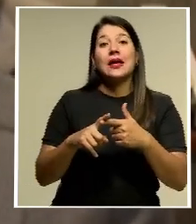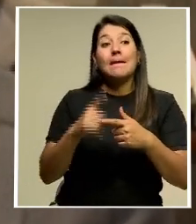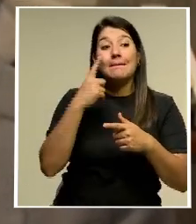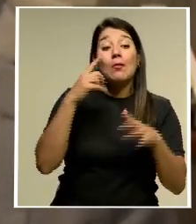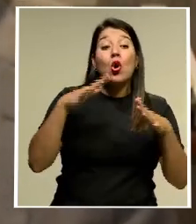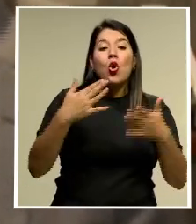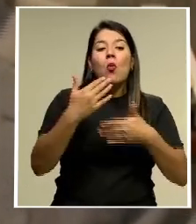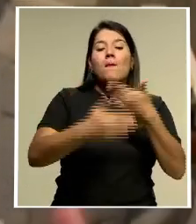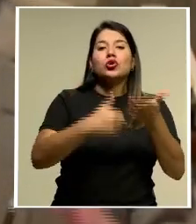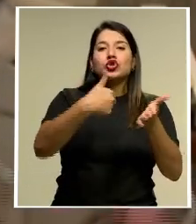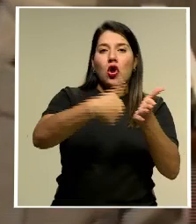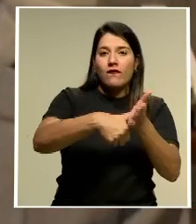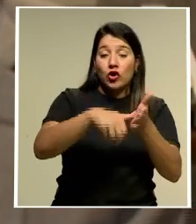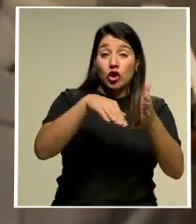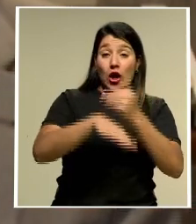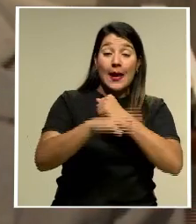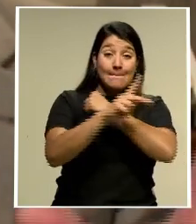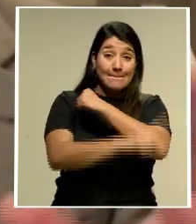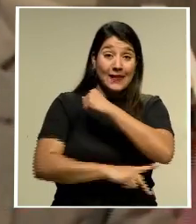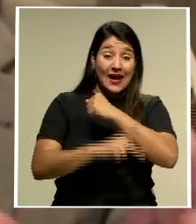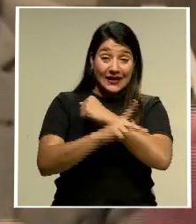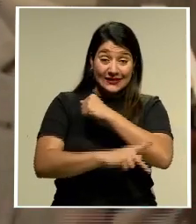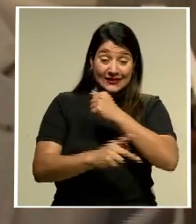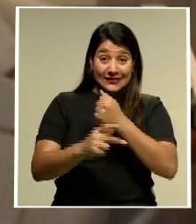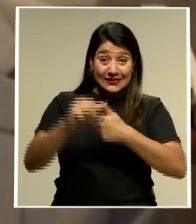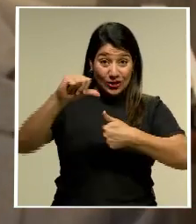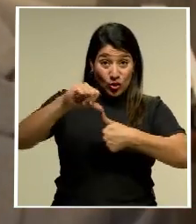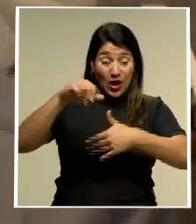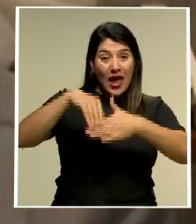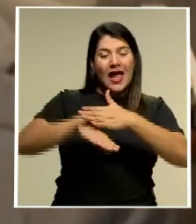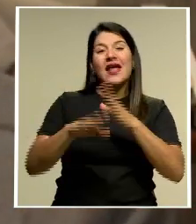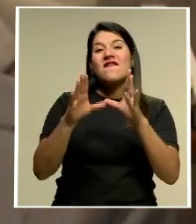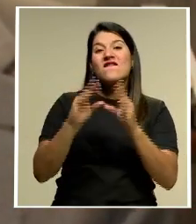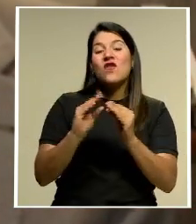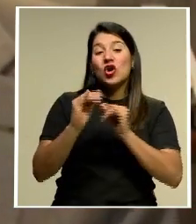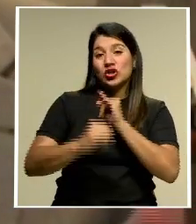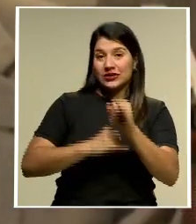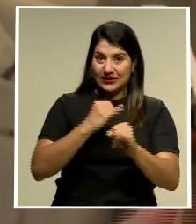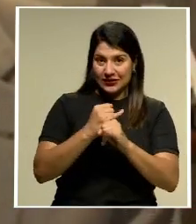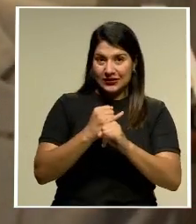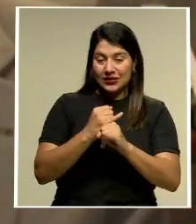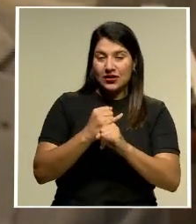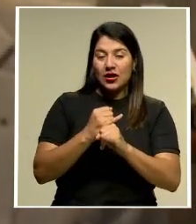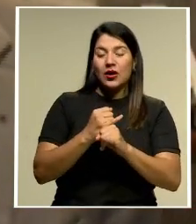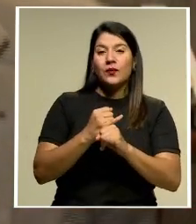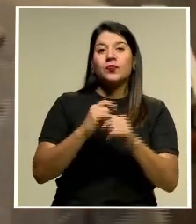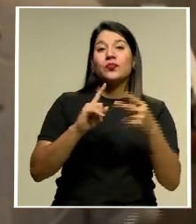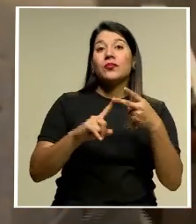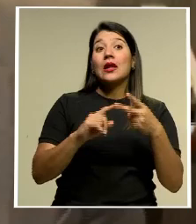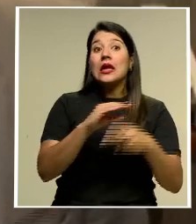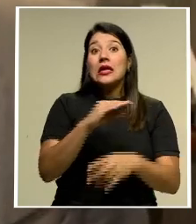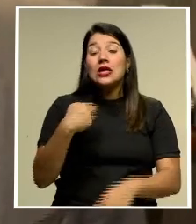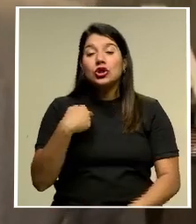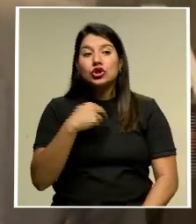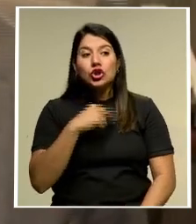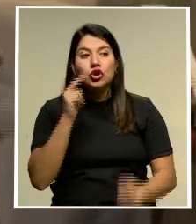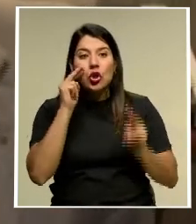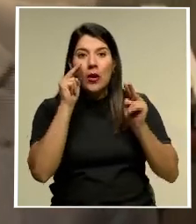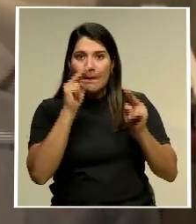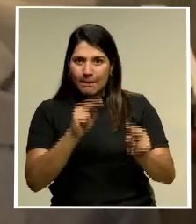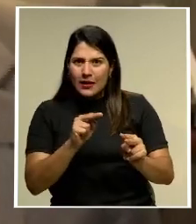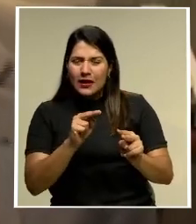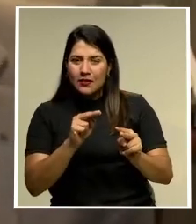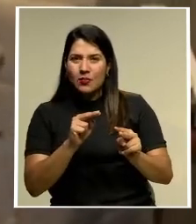centroamericanos en los foros internacionales, particularmente las Naciones, y nos dimos en las Naciones Unidas, y nos dimos cuenta que pese a todas